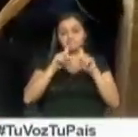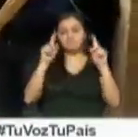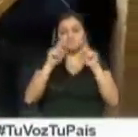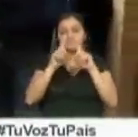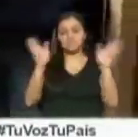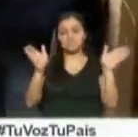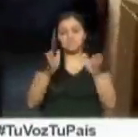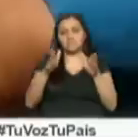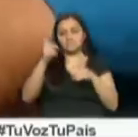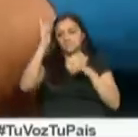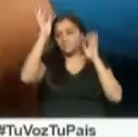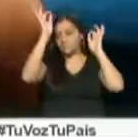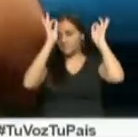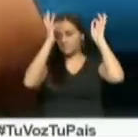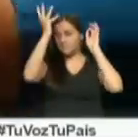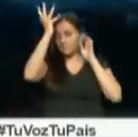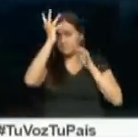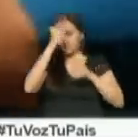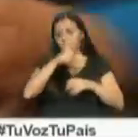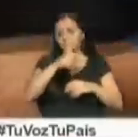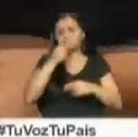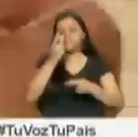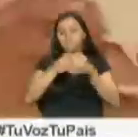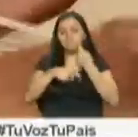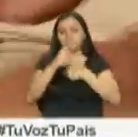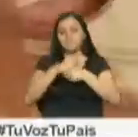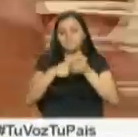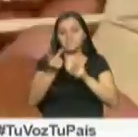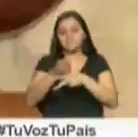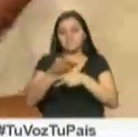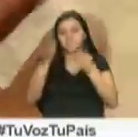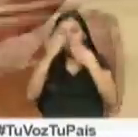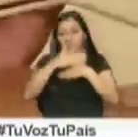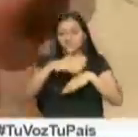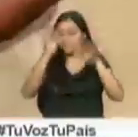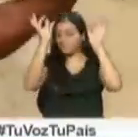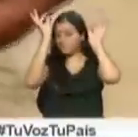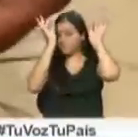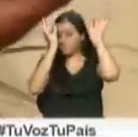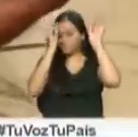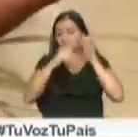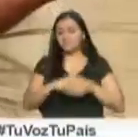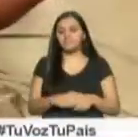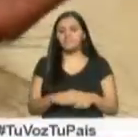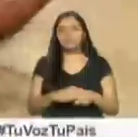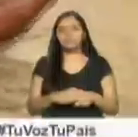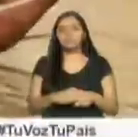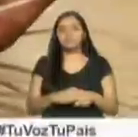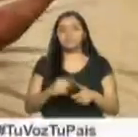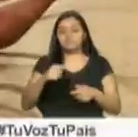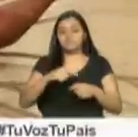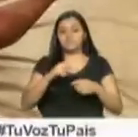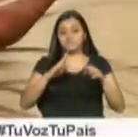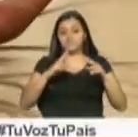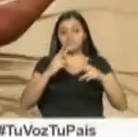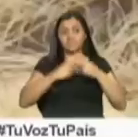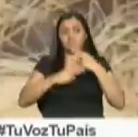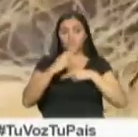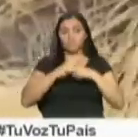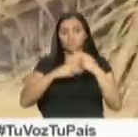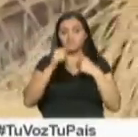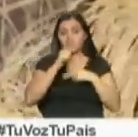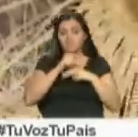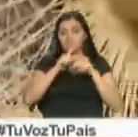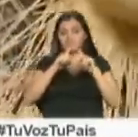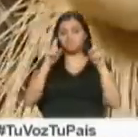microempresa Sombreros Joselito, que se dedica a la exportación y terminación de sombreros de paja toquilla. Este emprendimiento familiar ha